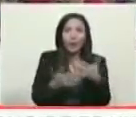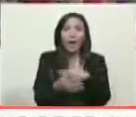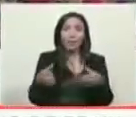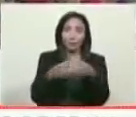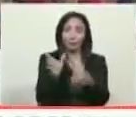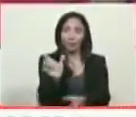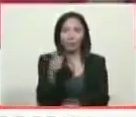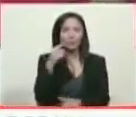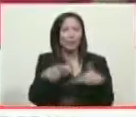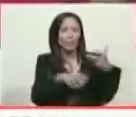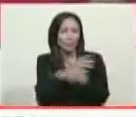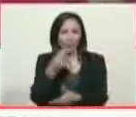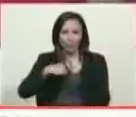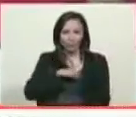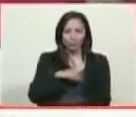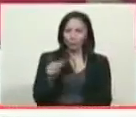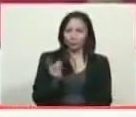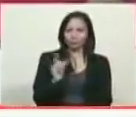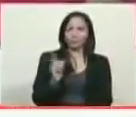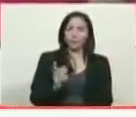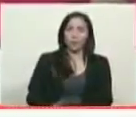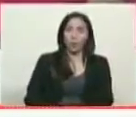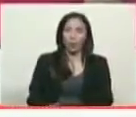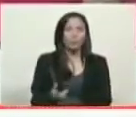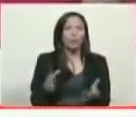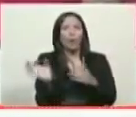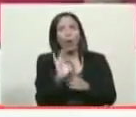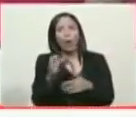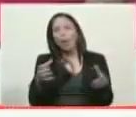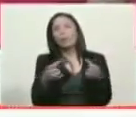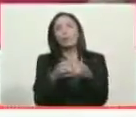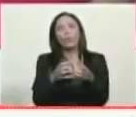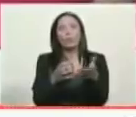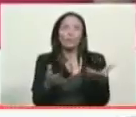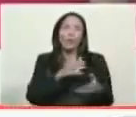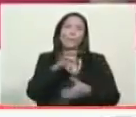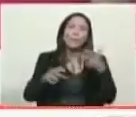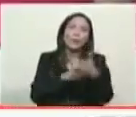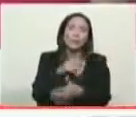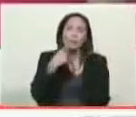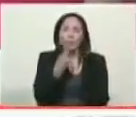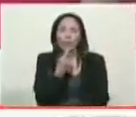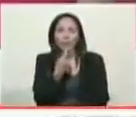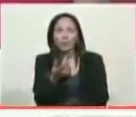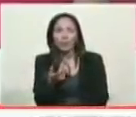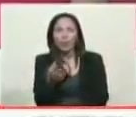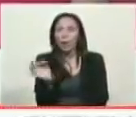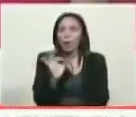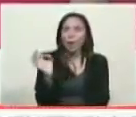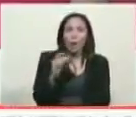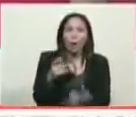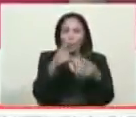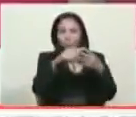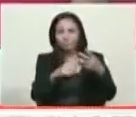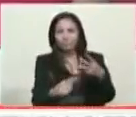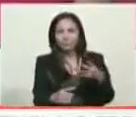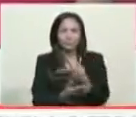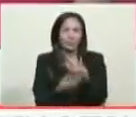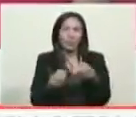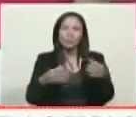Socialista Unido de Venezuela, del Gran Polo Patriótico, de el PCB, de la